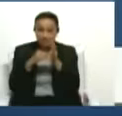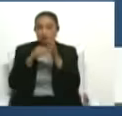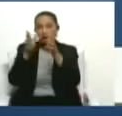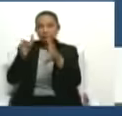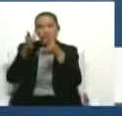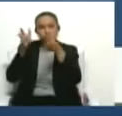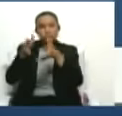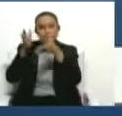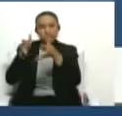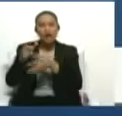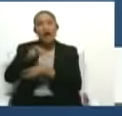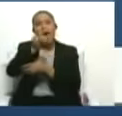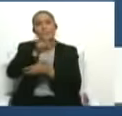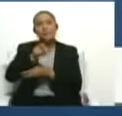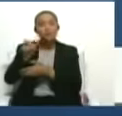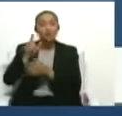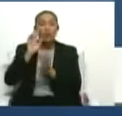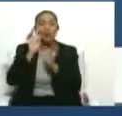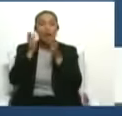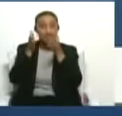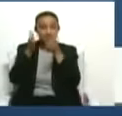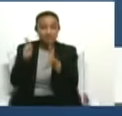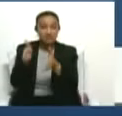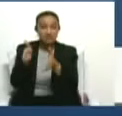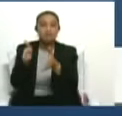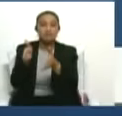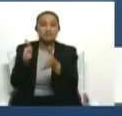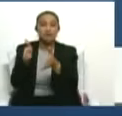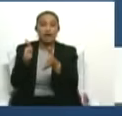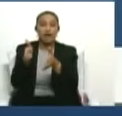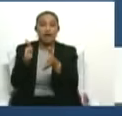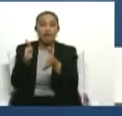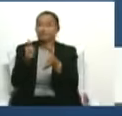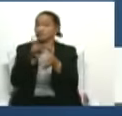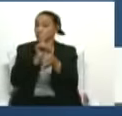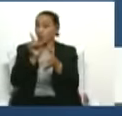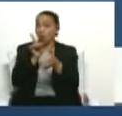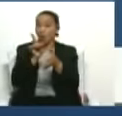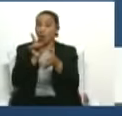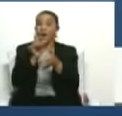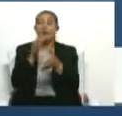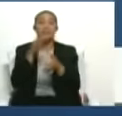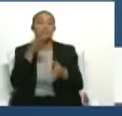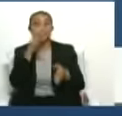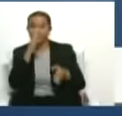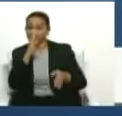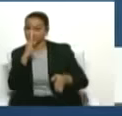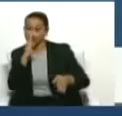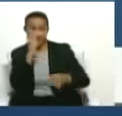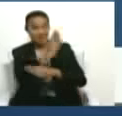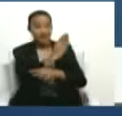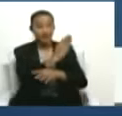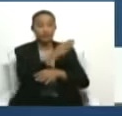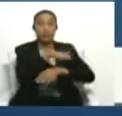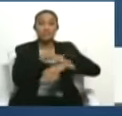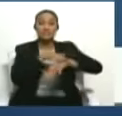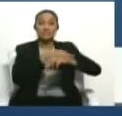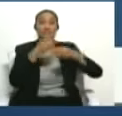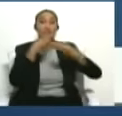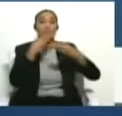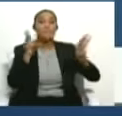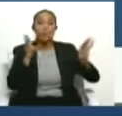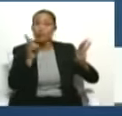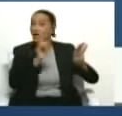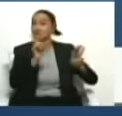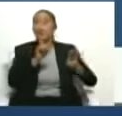30.737 personas atendidas, no en despacho fiscal, eso es lo importante, sino en estas